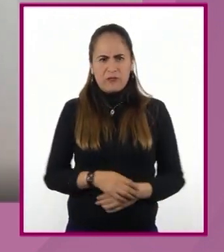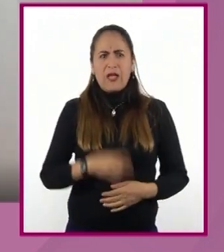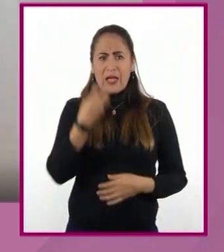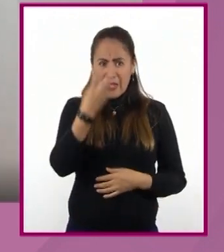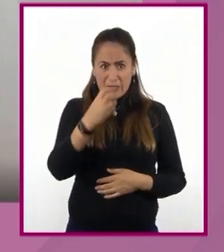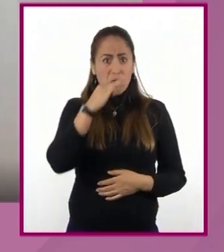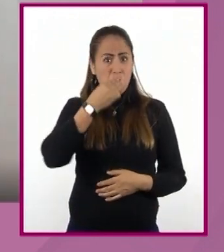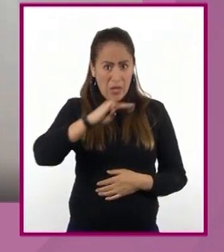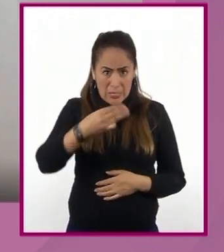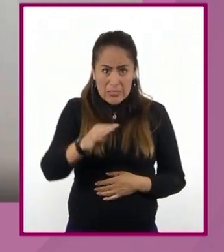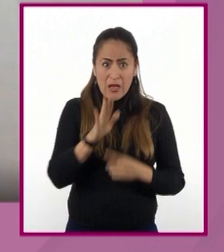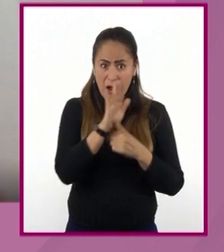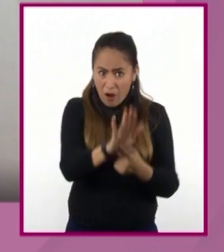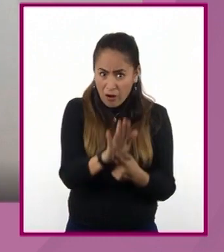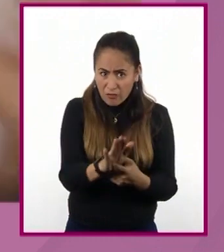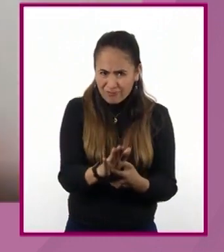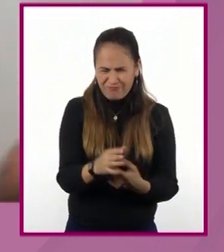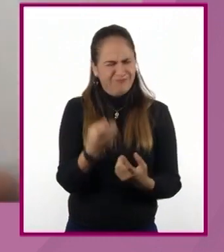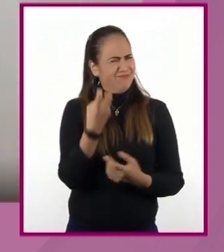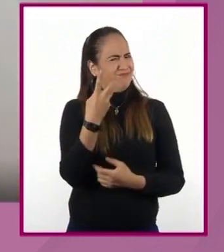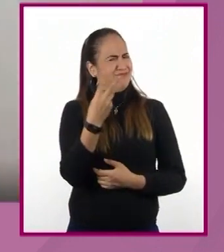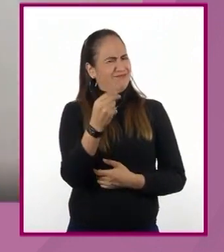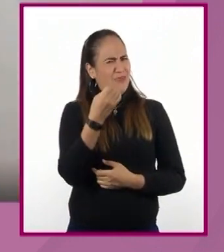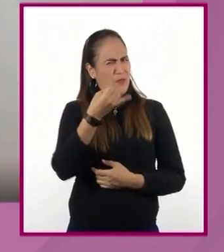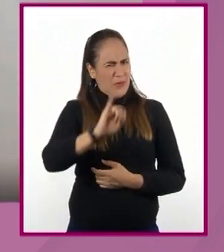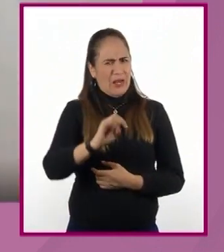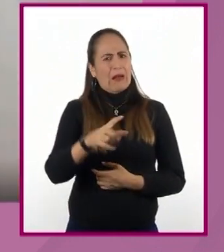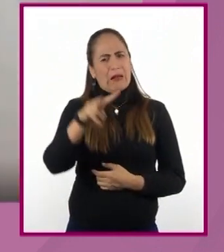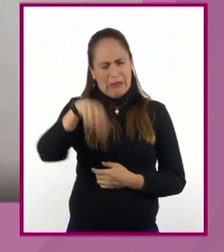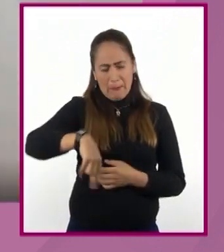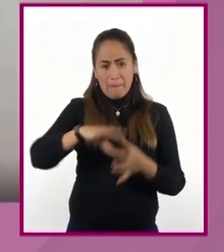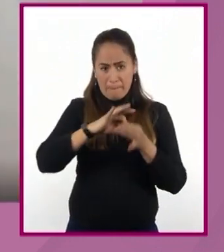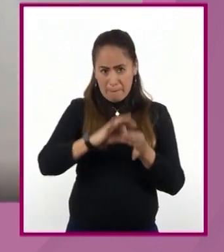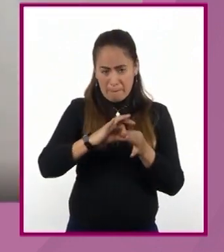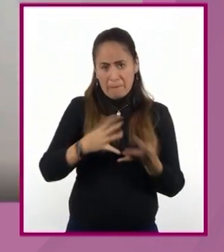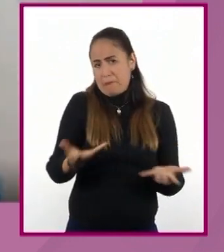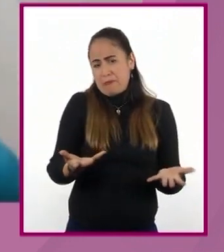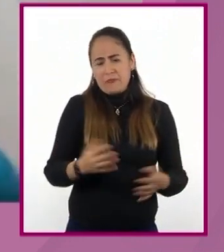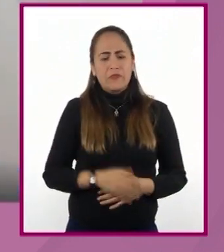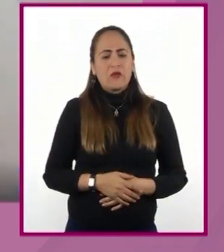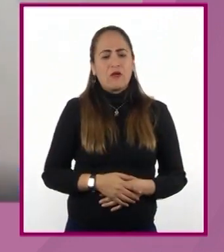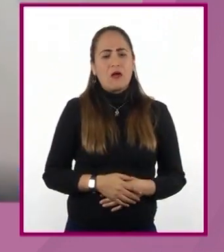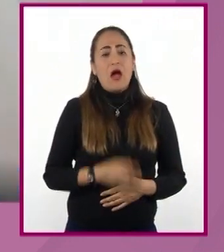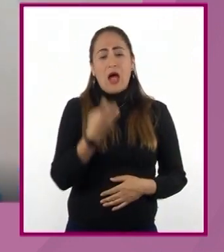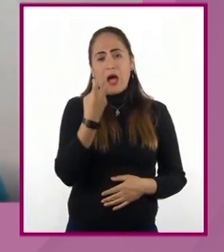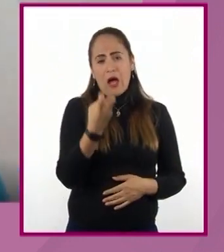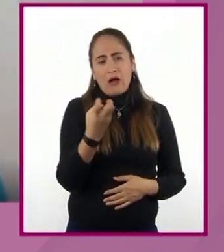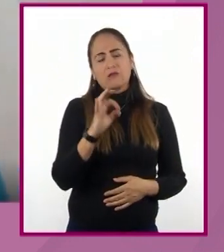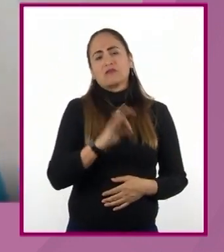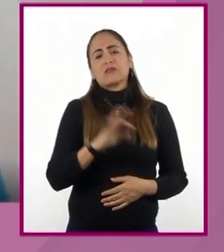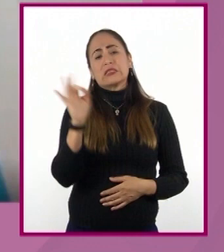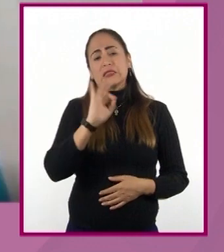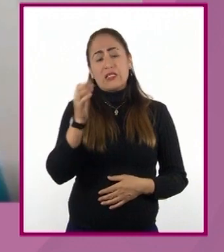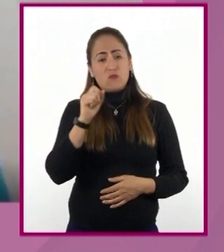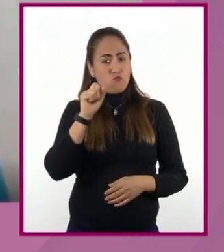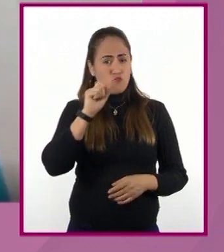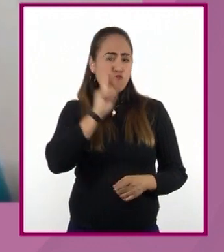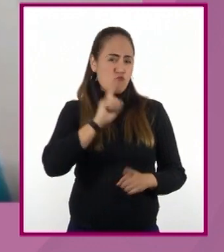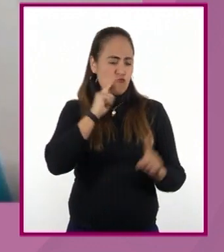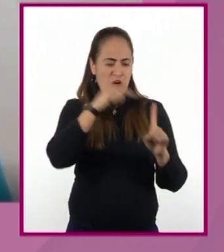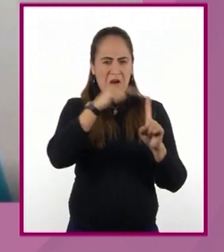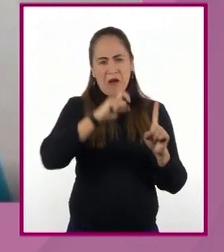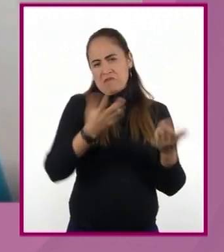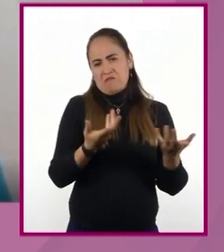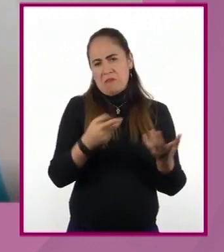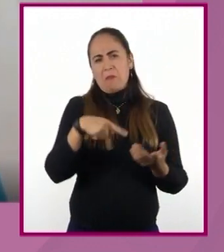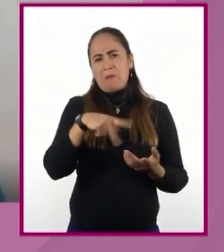ya no tiene razón con nuestra realidad. Entonces hoy anunciaríamos esa mujer tal vez, pero tal vez